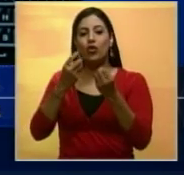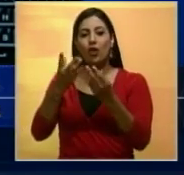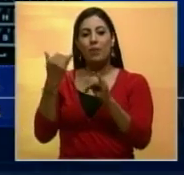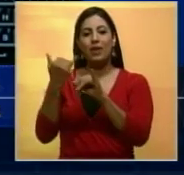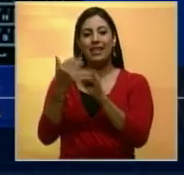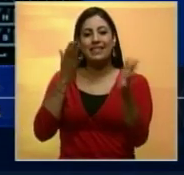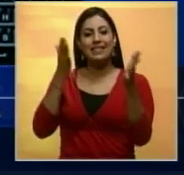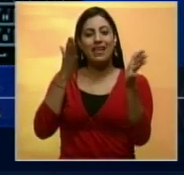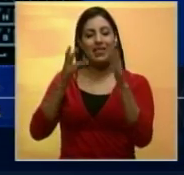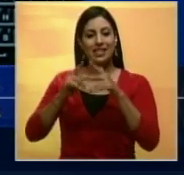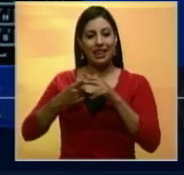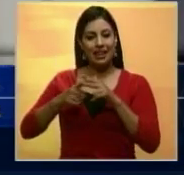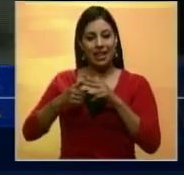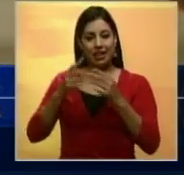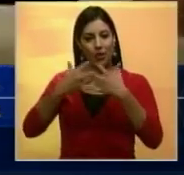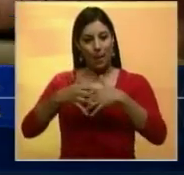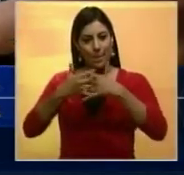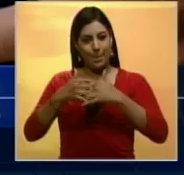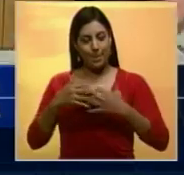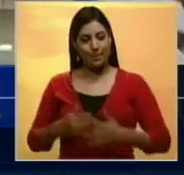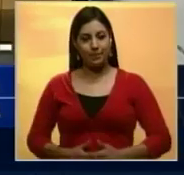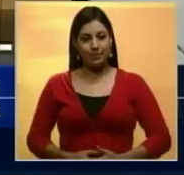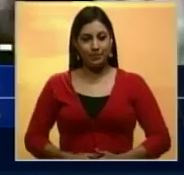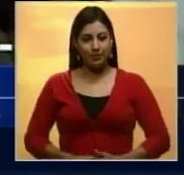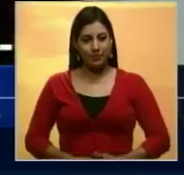software y servicio técnico a empresas.